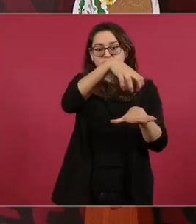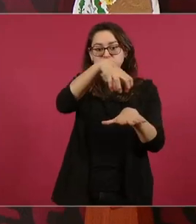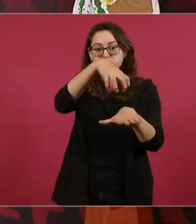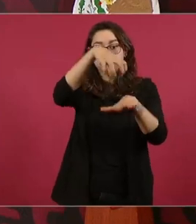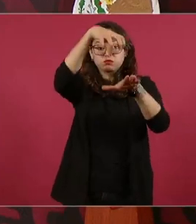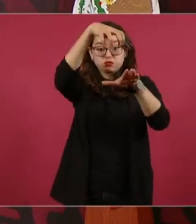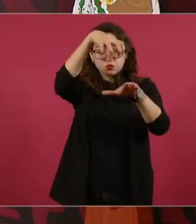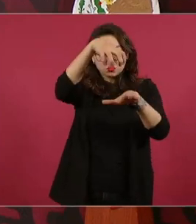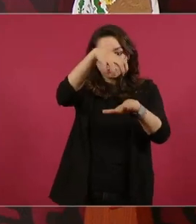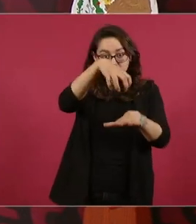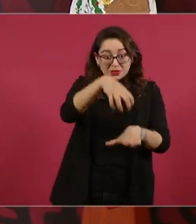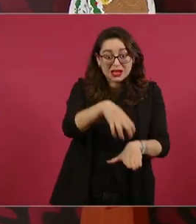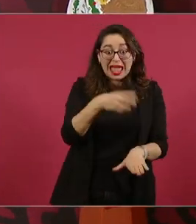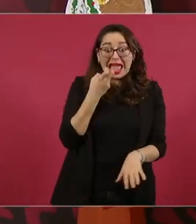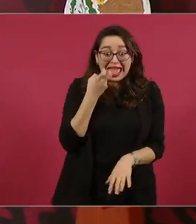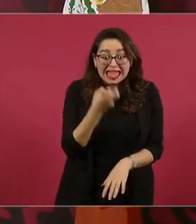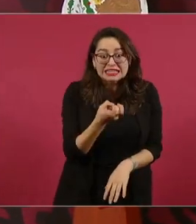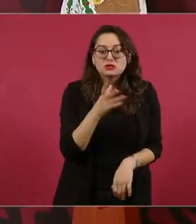Los que pasan